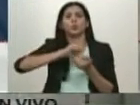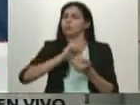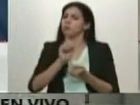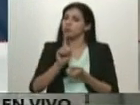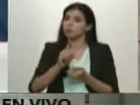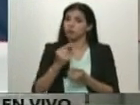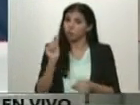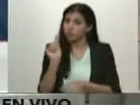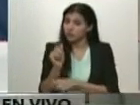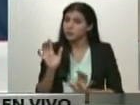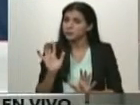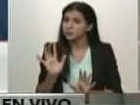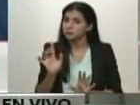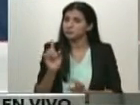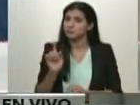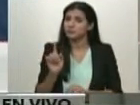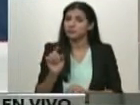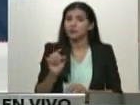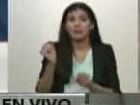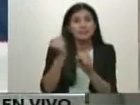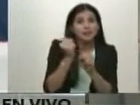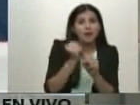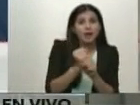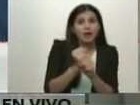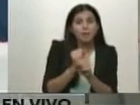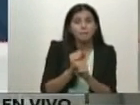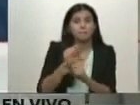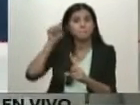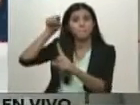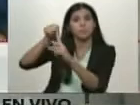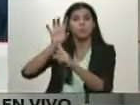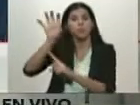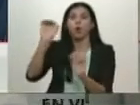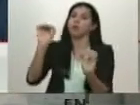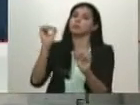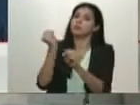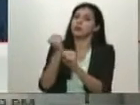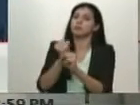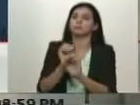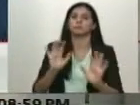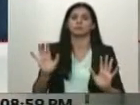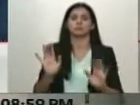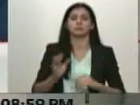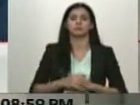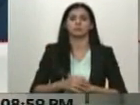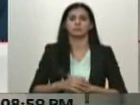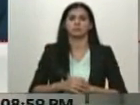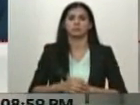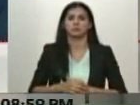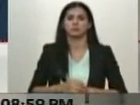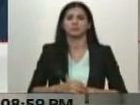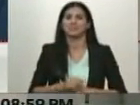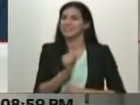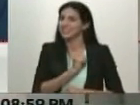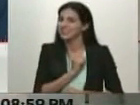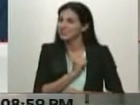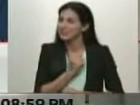Lo digo. O se trabaja por el país o se trabaja. Se asustaron por